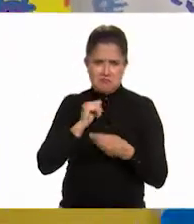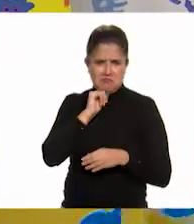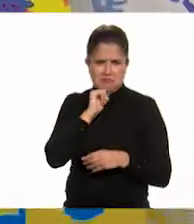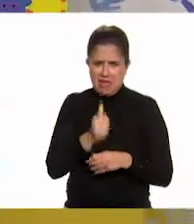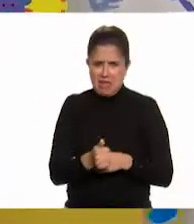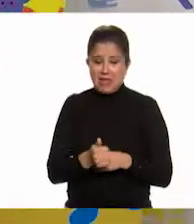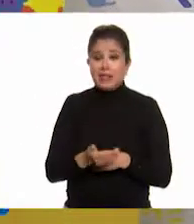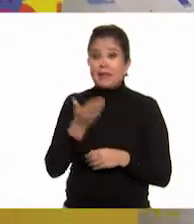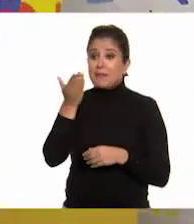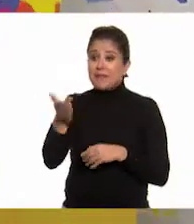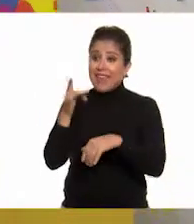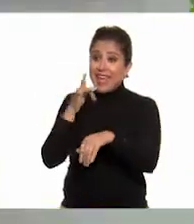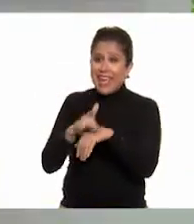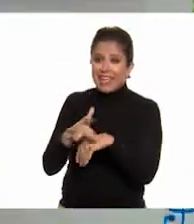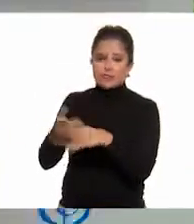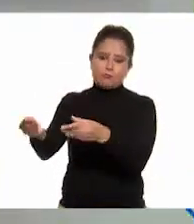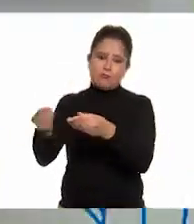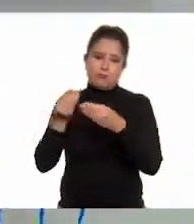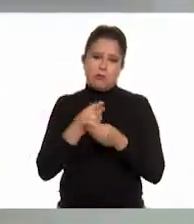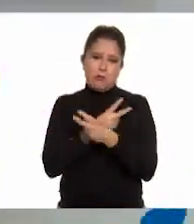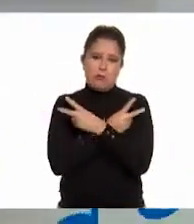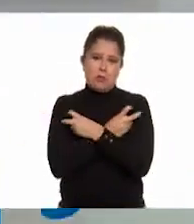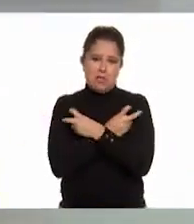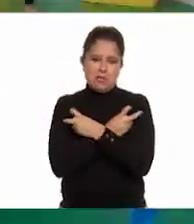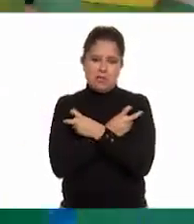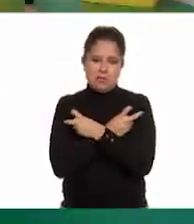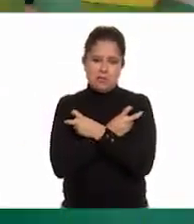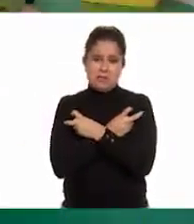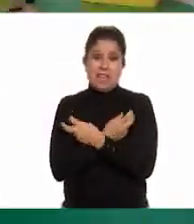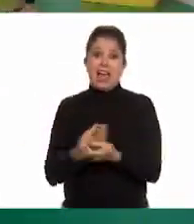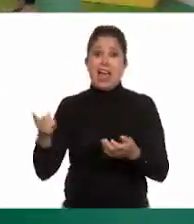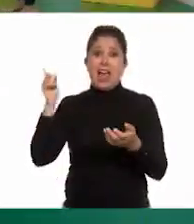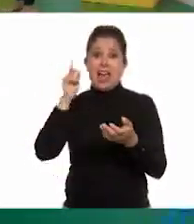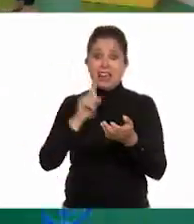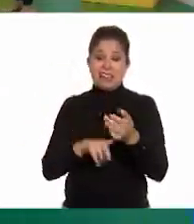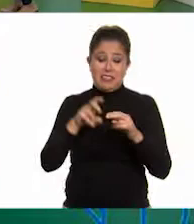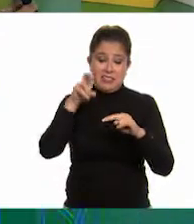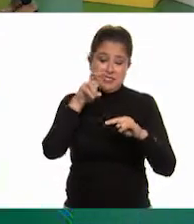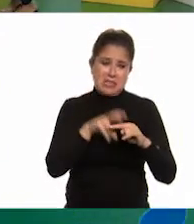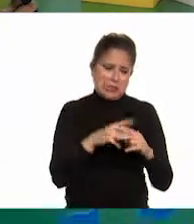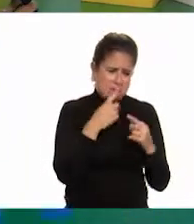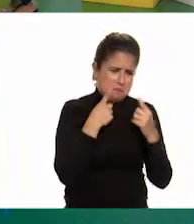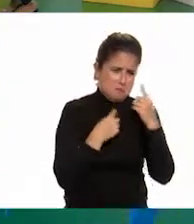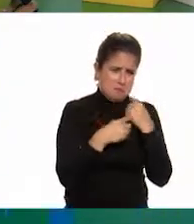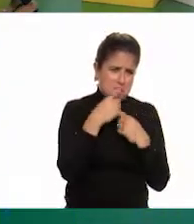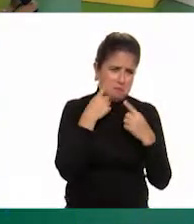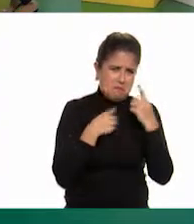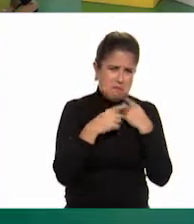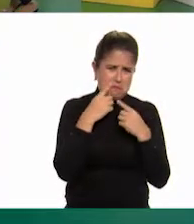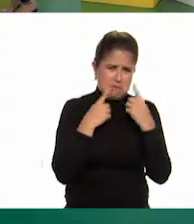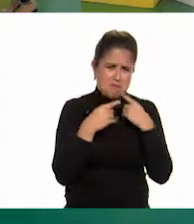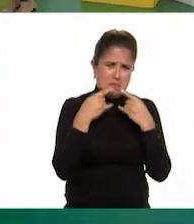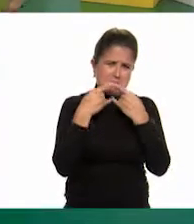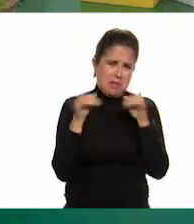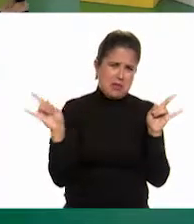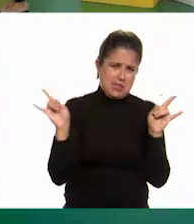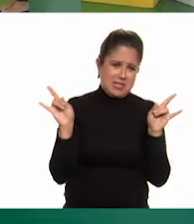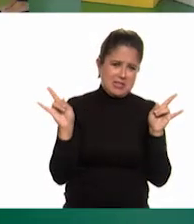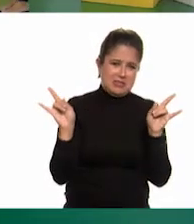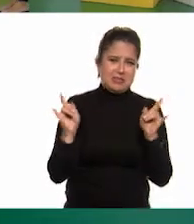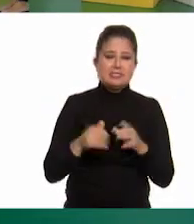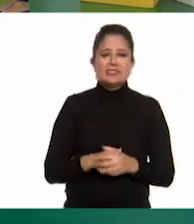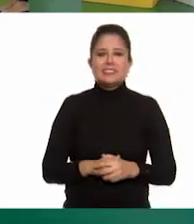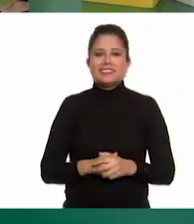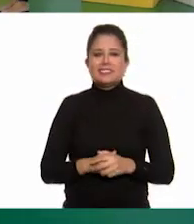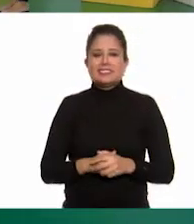dan. Piden queso, les dan un hueso. Y se sientan a llorar a las puertas del zaguán.